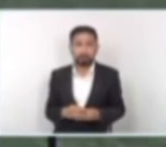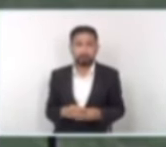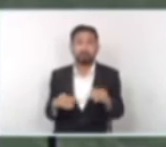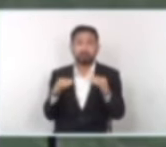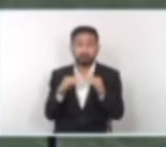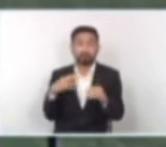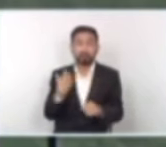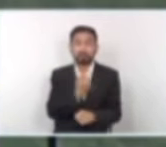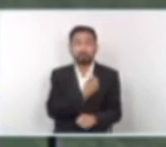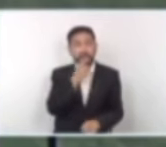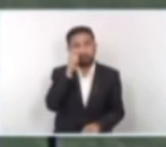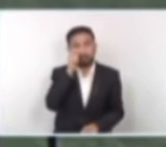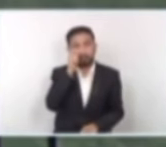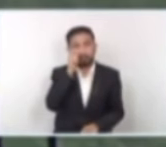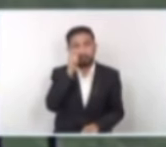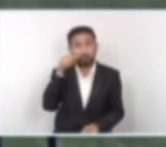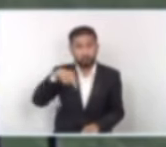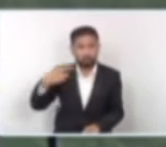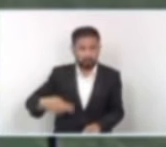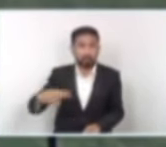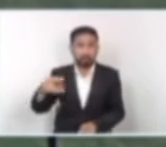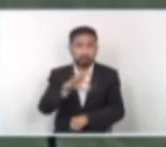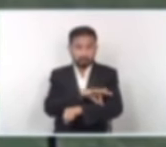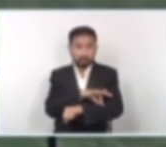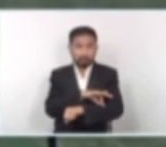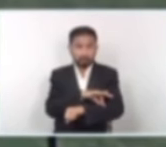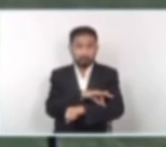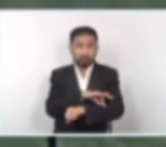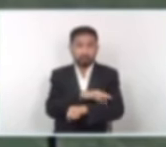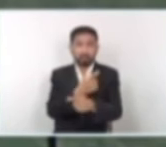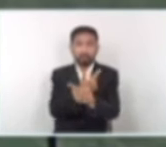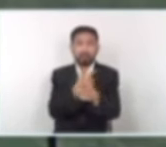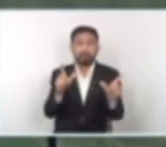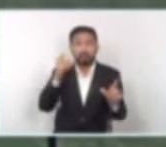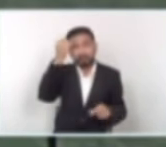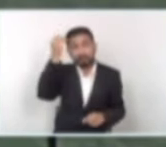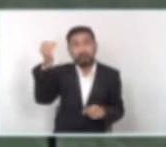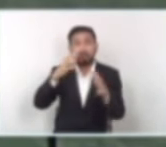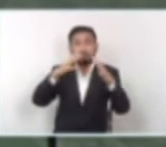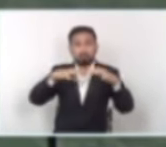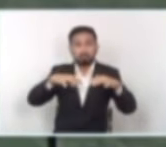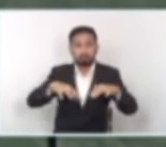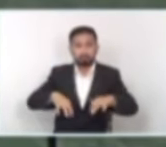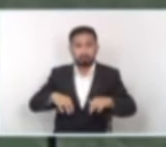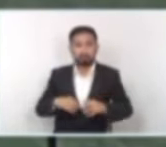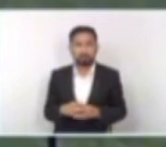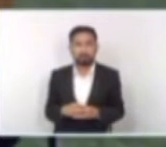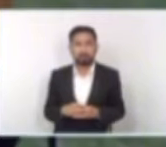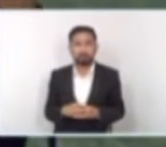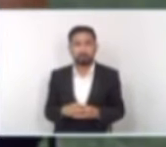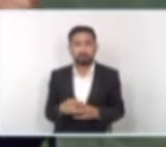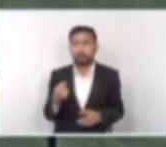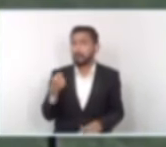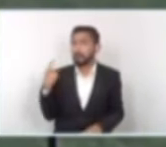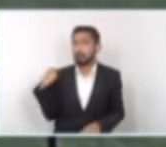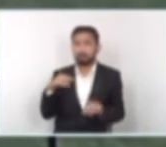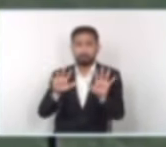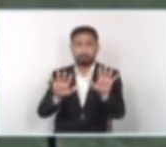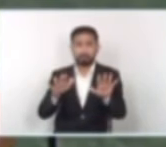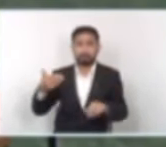También estamos siendo testigos en tiempo real de la erosión de la libertad de expresión. Hace apenas una